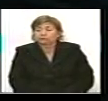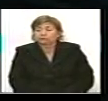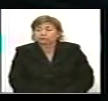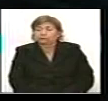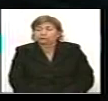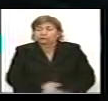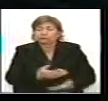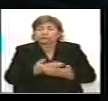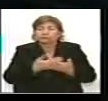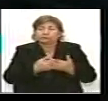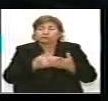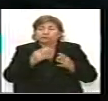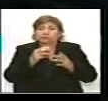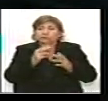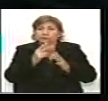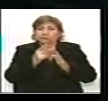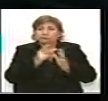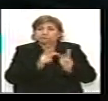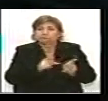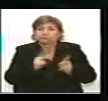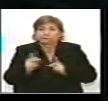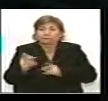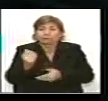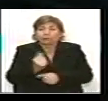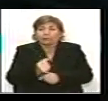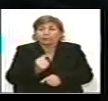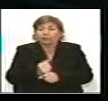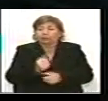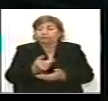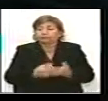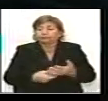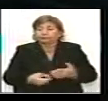Y en este plan de trabajo, también, además de